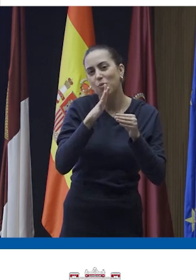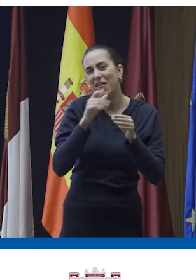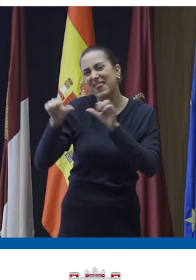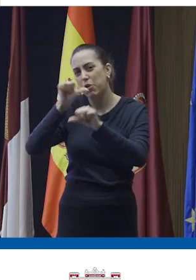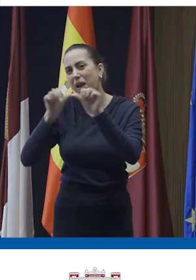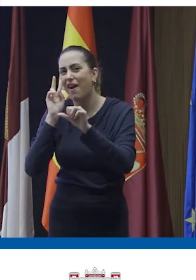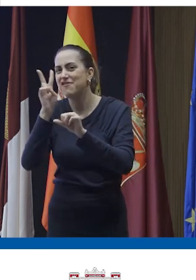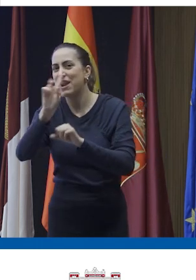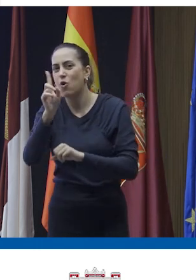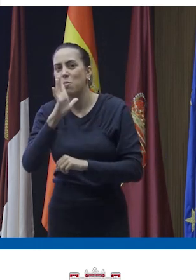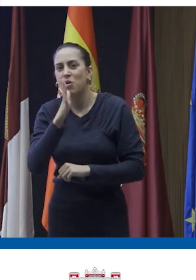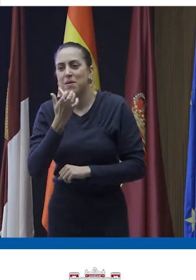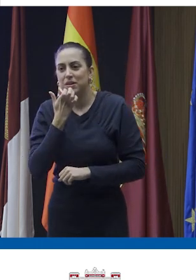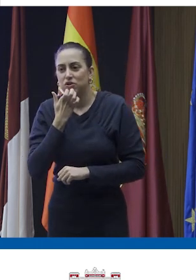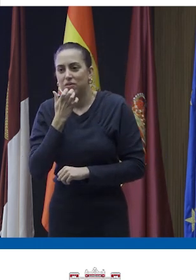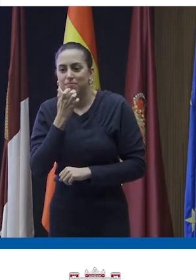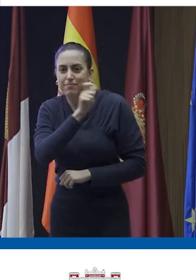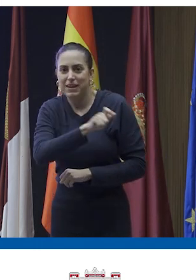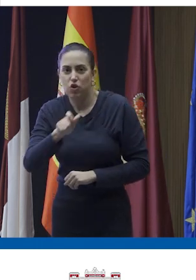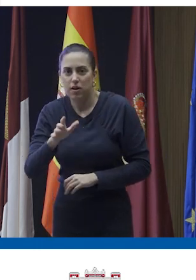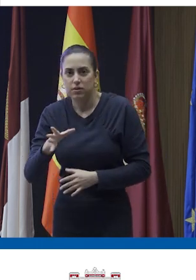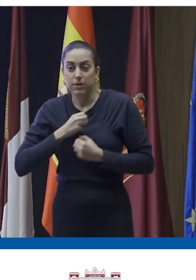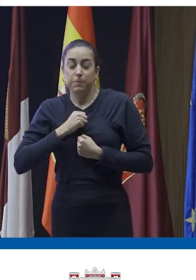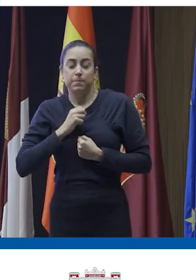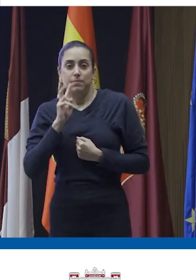podía haber gente un poco aprensiva y al final...